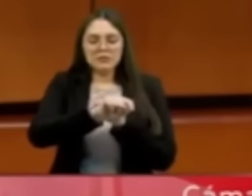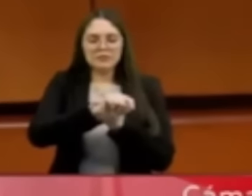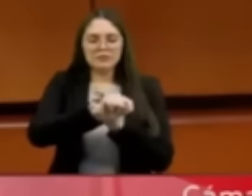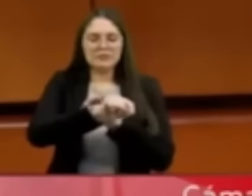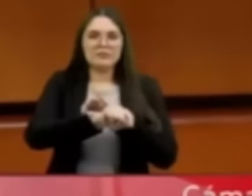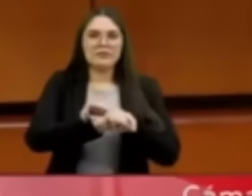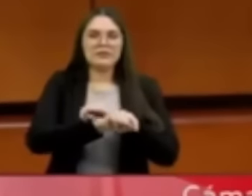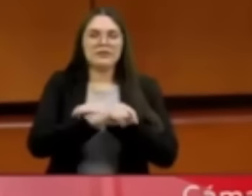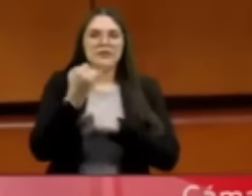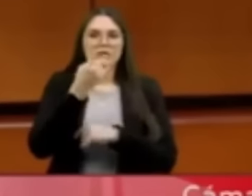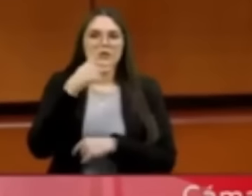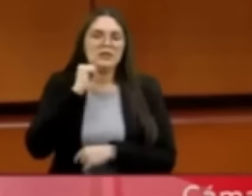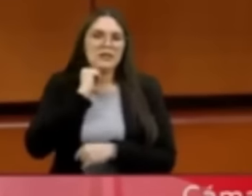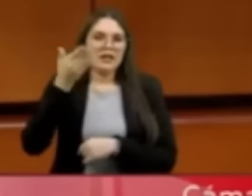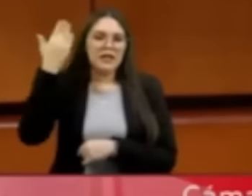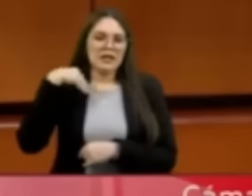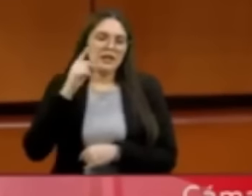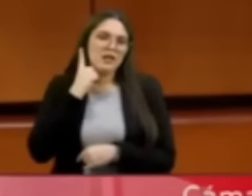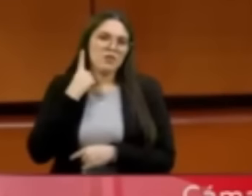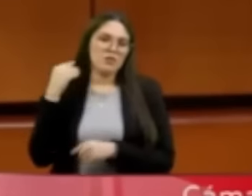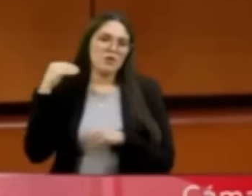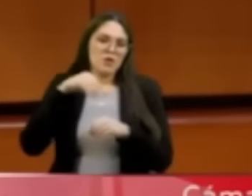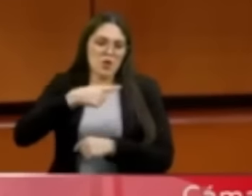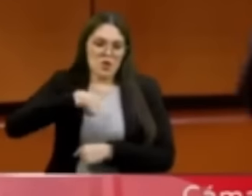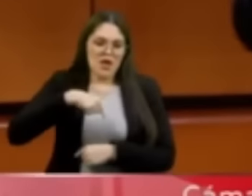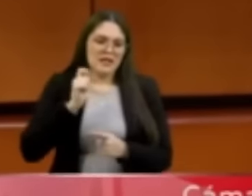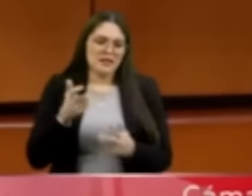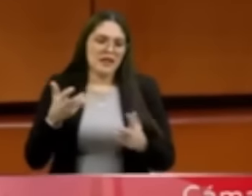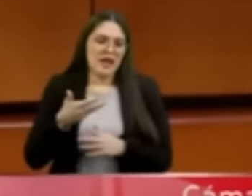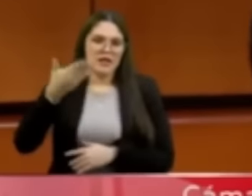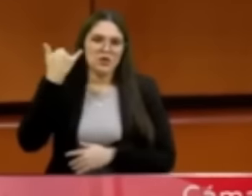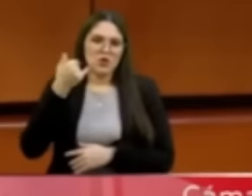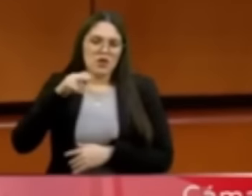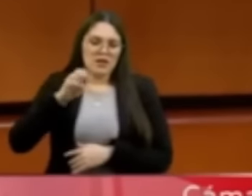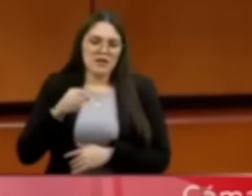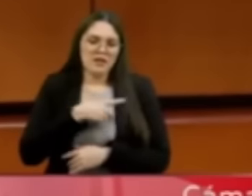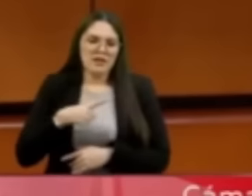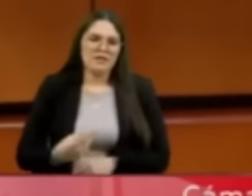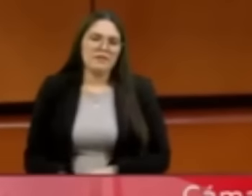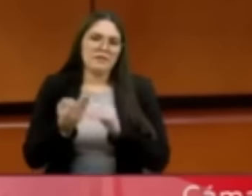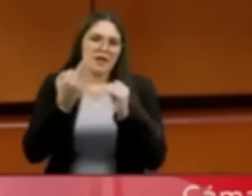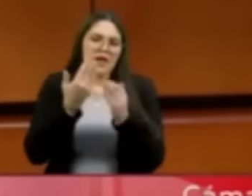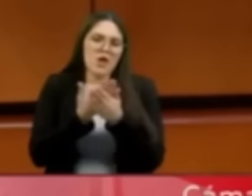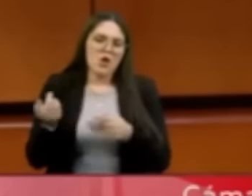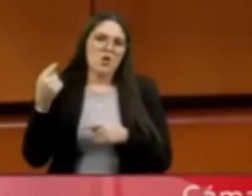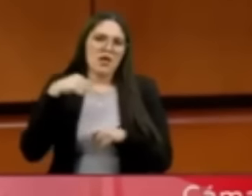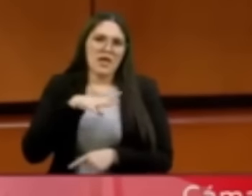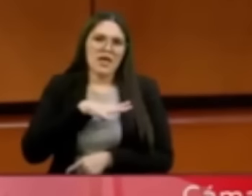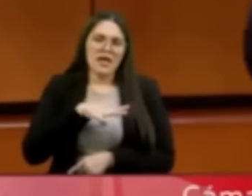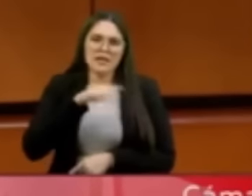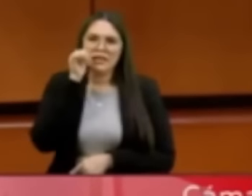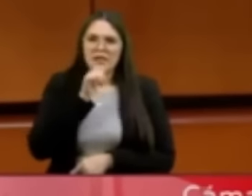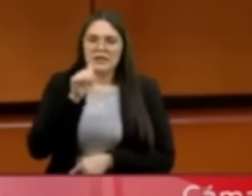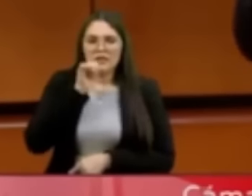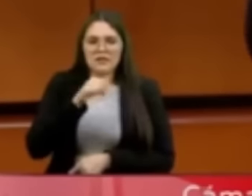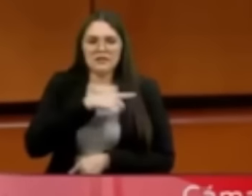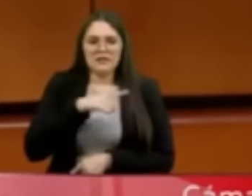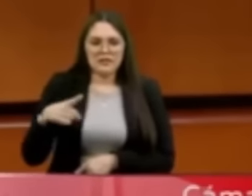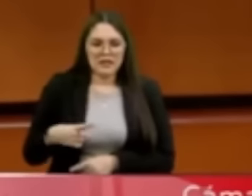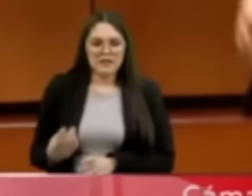que su hermano fuera diputado. Eso fue lo que hicimos los Yunes en Veracruz, dar la cara, dar la vida. Y aquí estamos, Marco, como siempre, con valor,